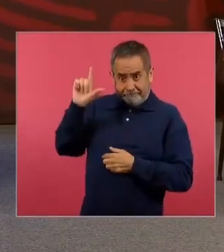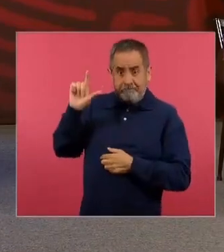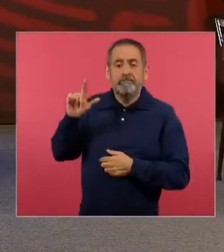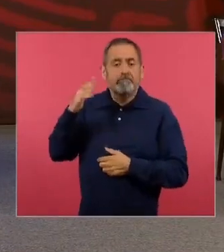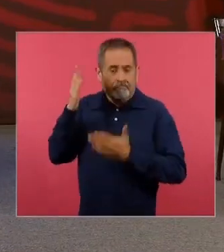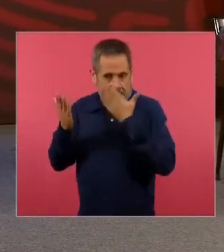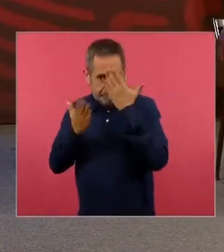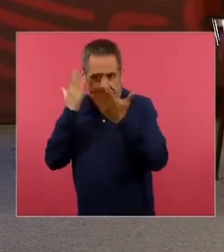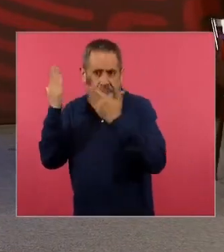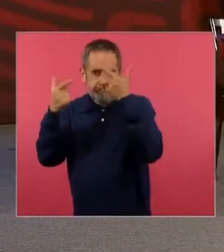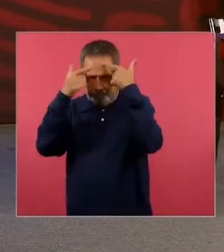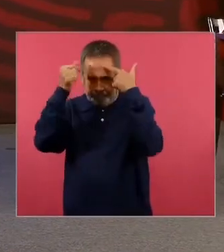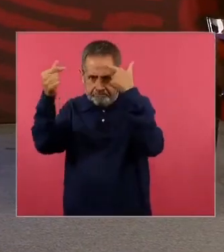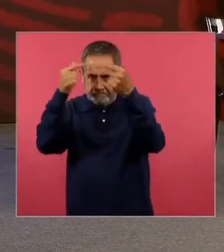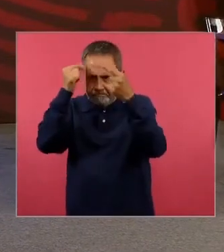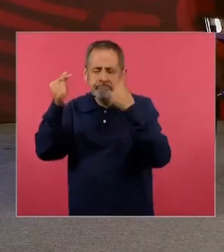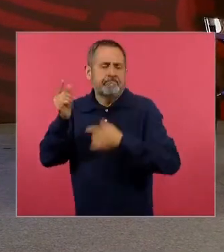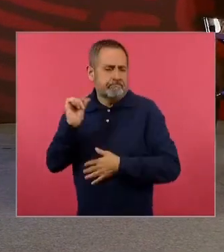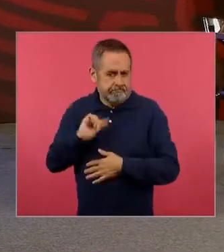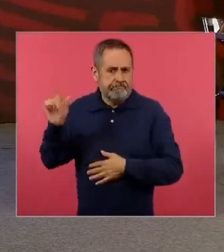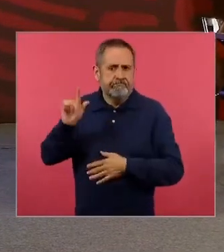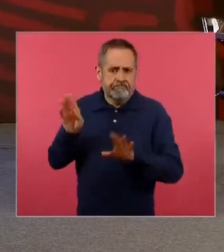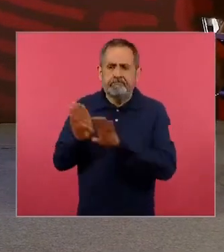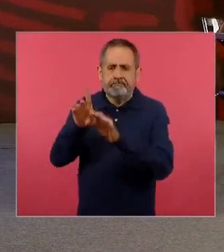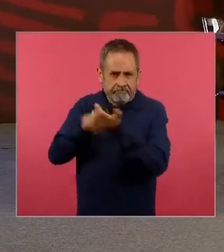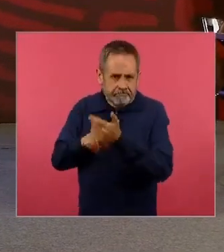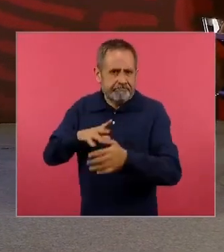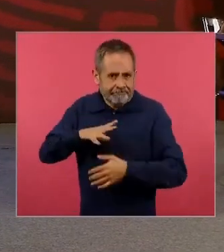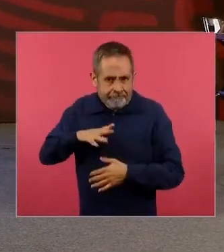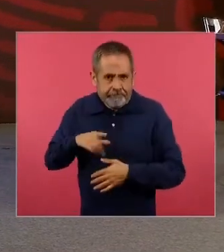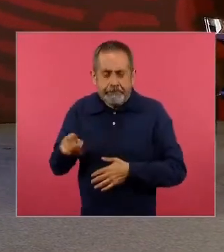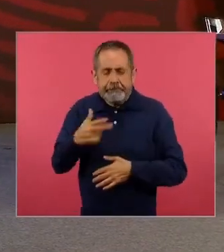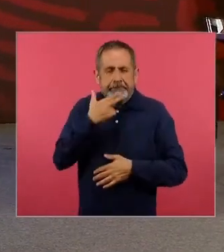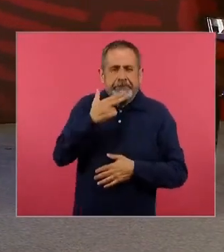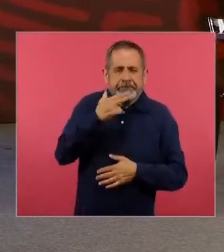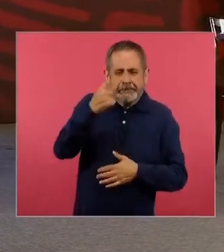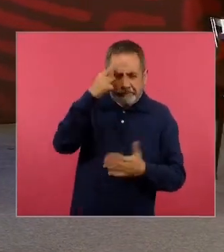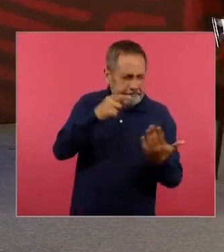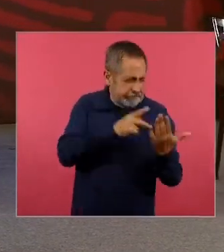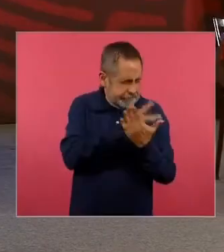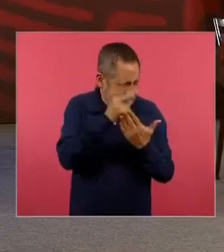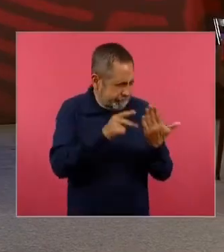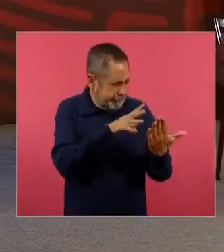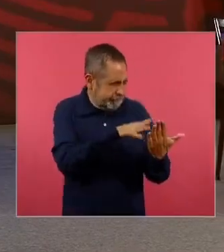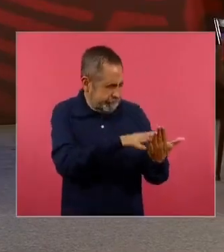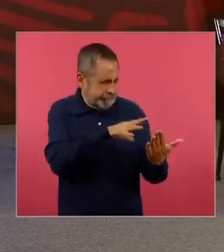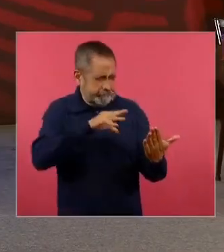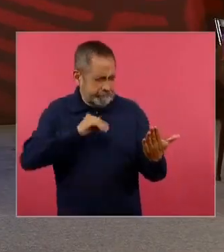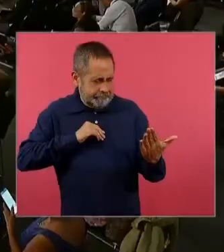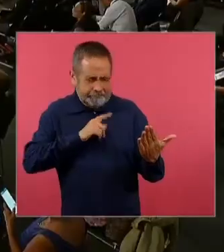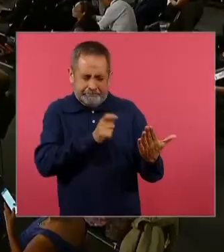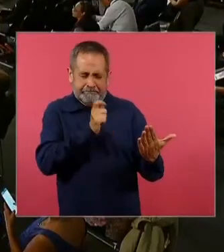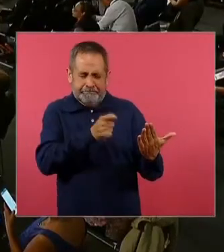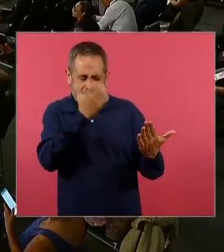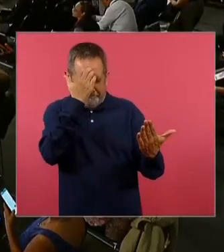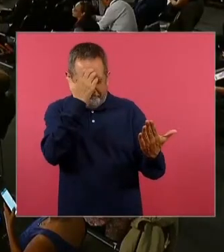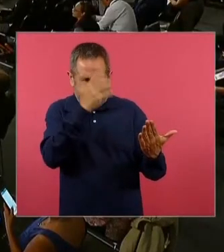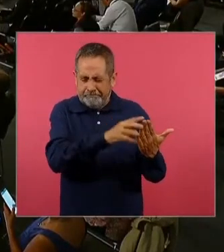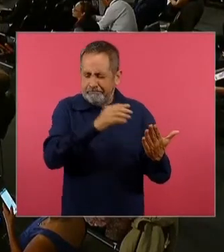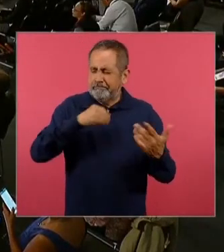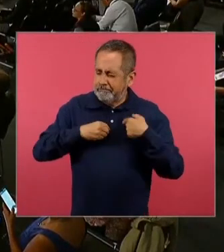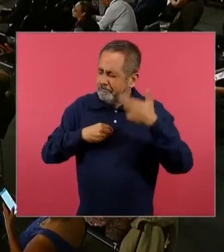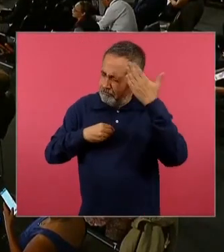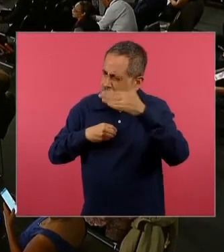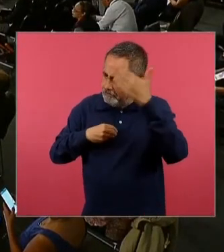maestros tienen una formación profesional que les permite tener el conocimiento de cómo voy a